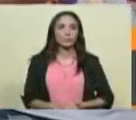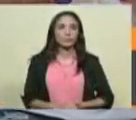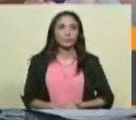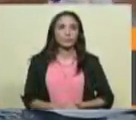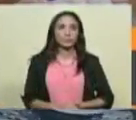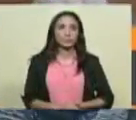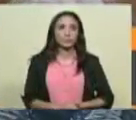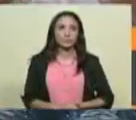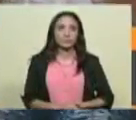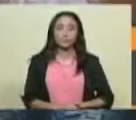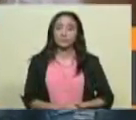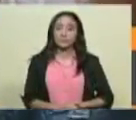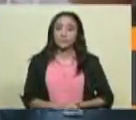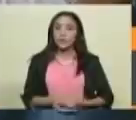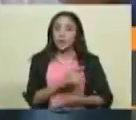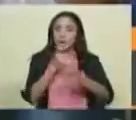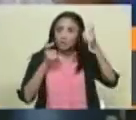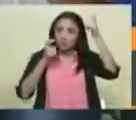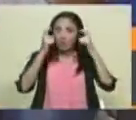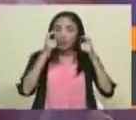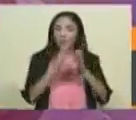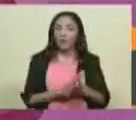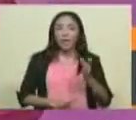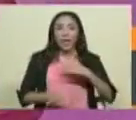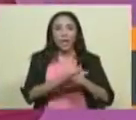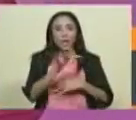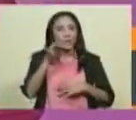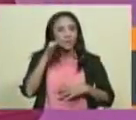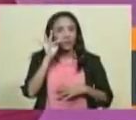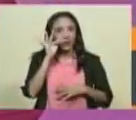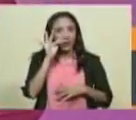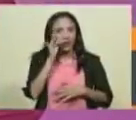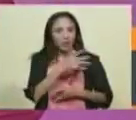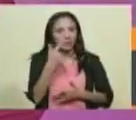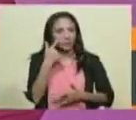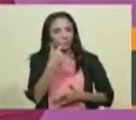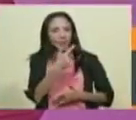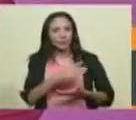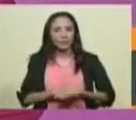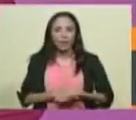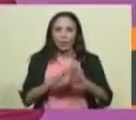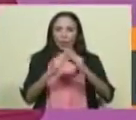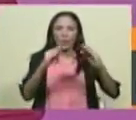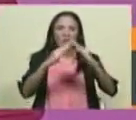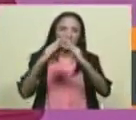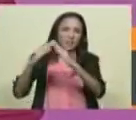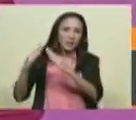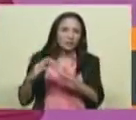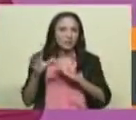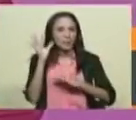el comandante Chávez el que creó las fiscalías para las mujeres, las casas de mujer.